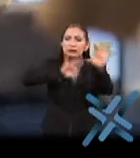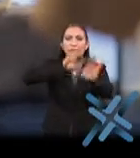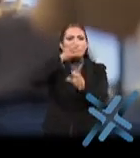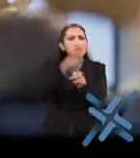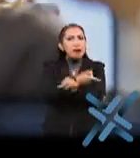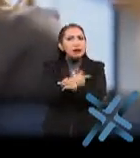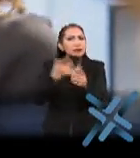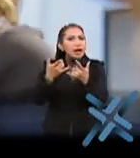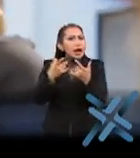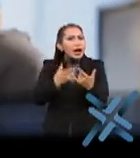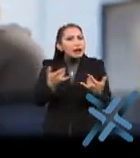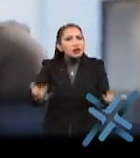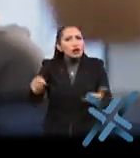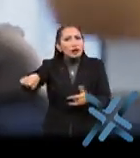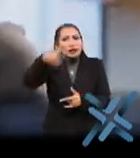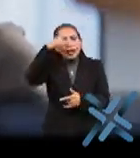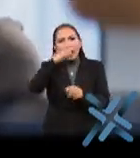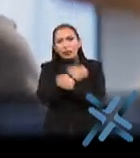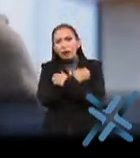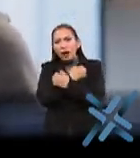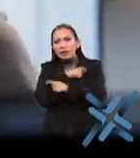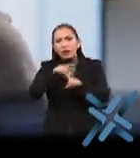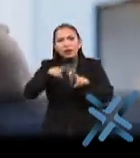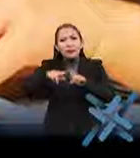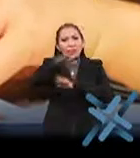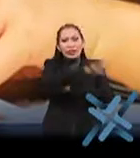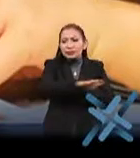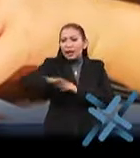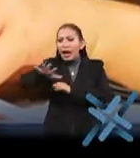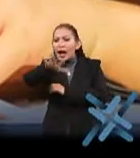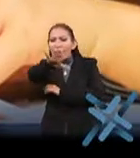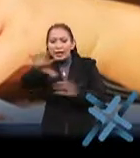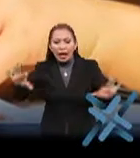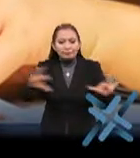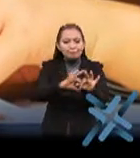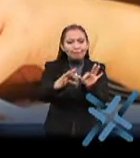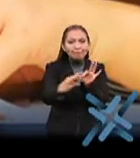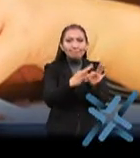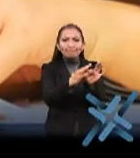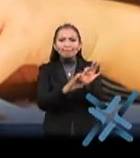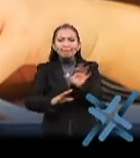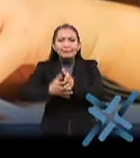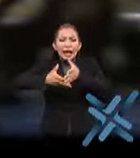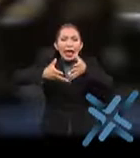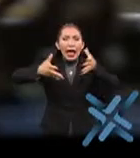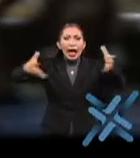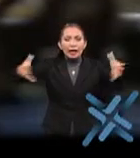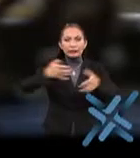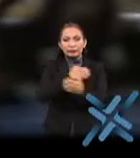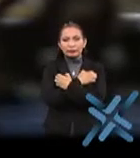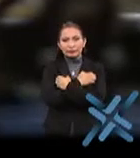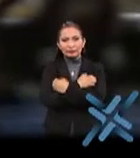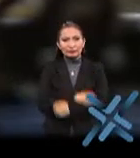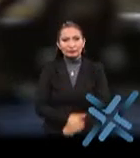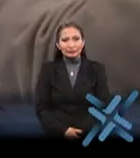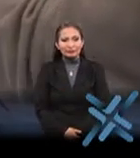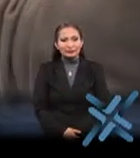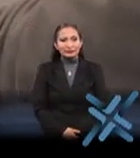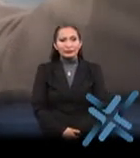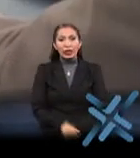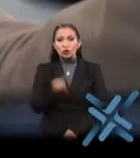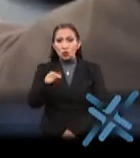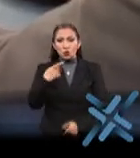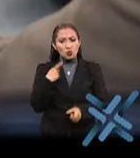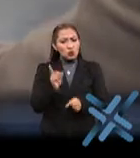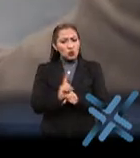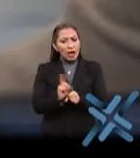sector educativo desde los diferentes ámbitos que componen este amplísimo sector. Mantente al